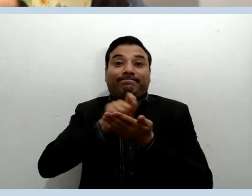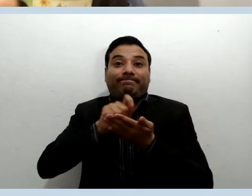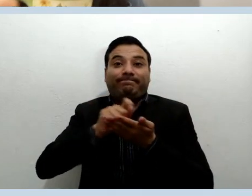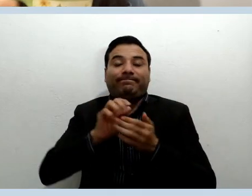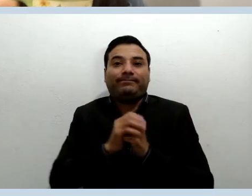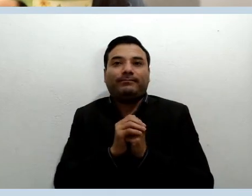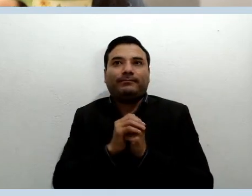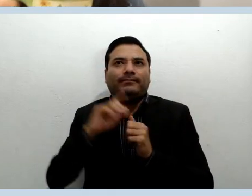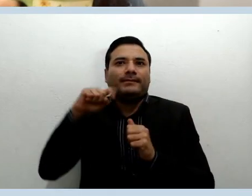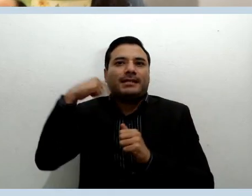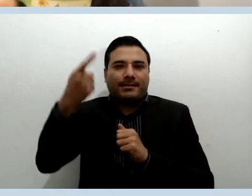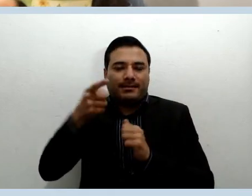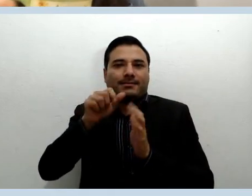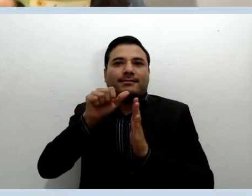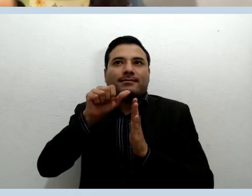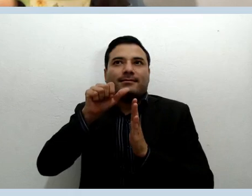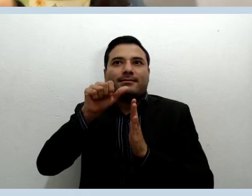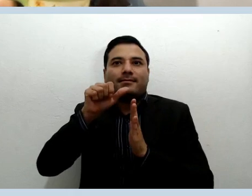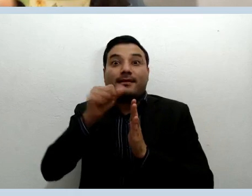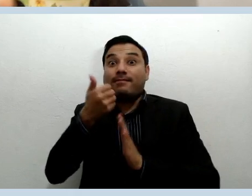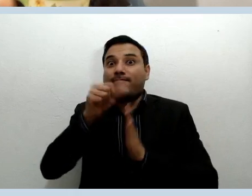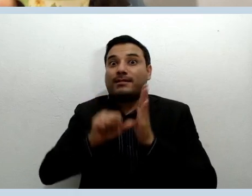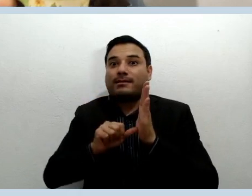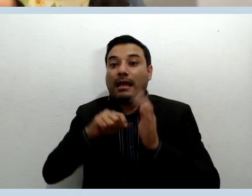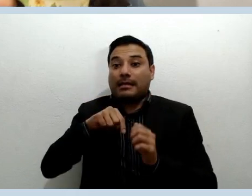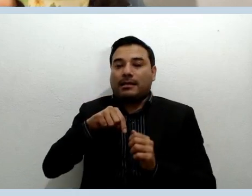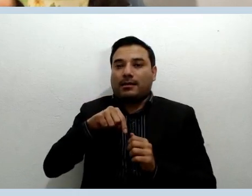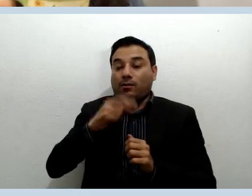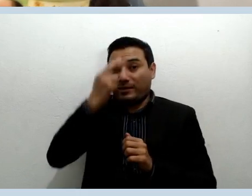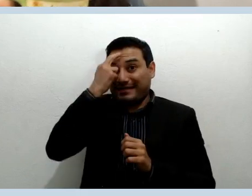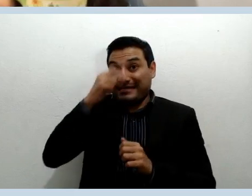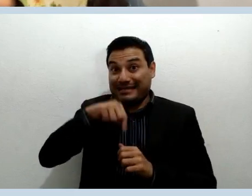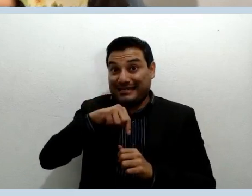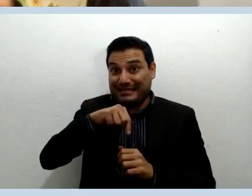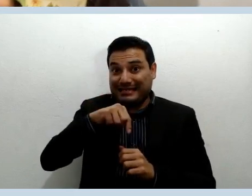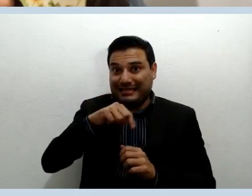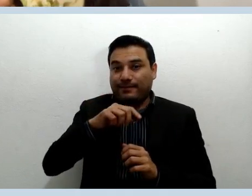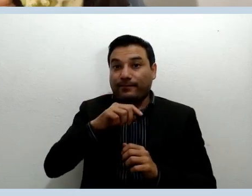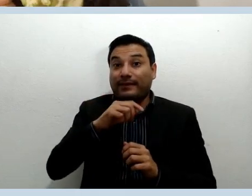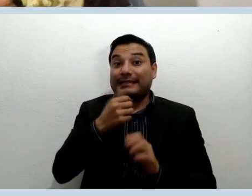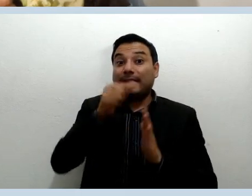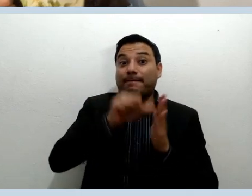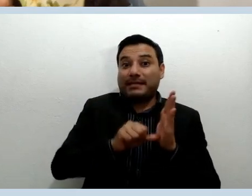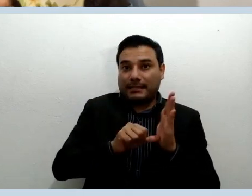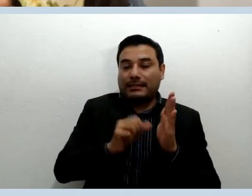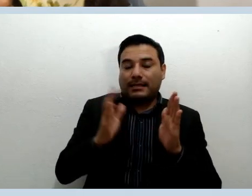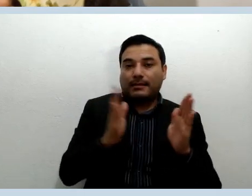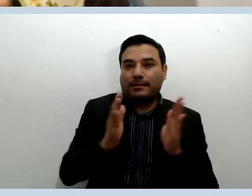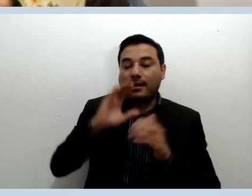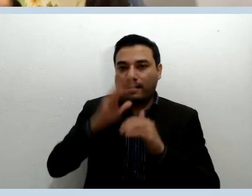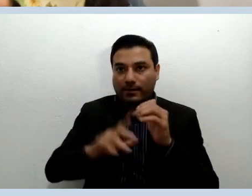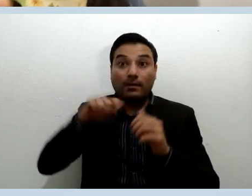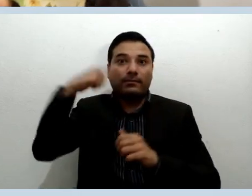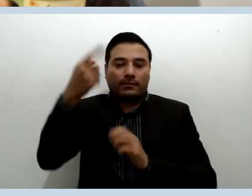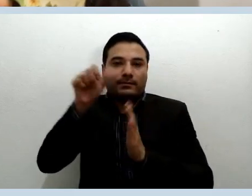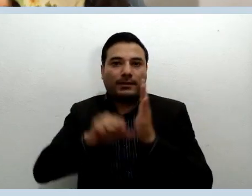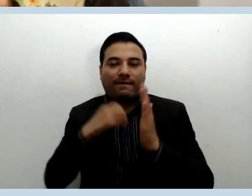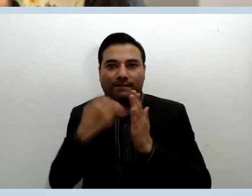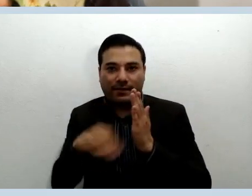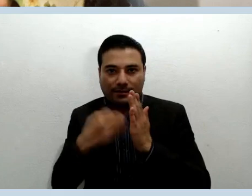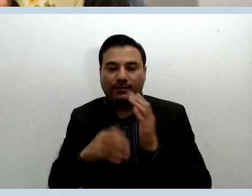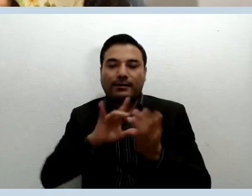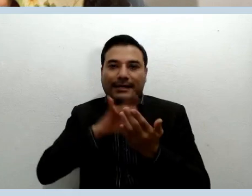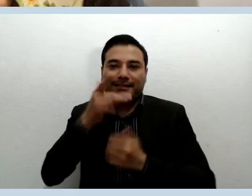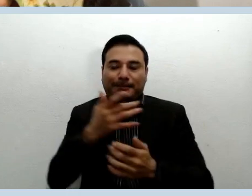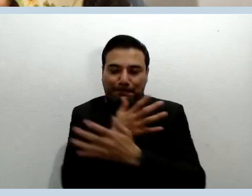siguientes meses de este semestre porque esta fue la primera acuérdense nos faltan todo el semestre Muchísimas gracias les mandamos un abrazo y que